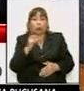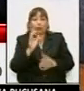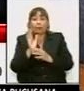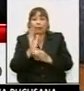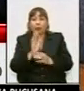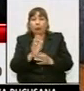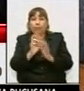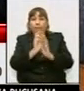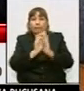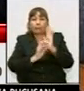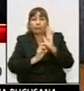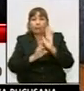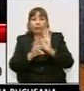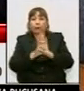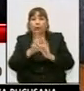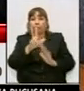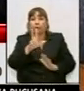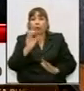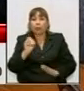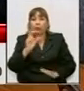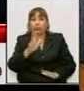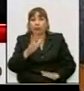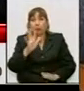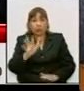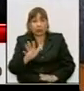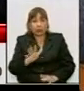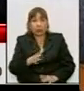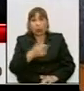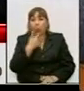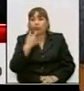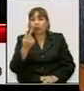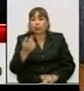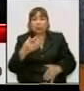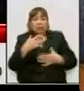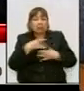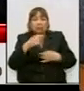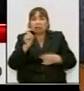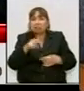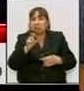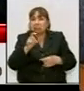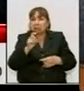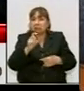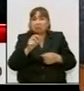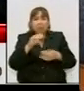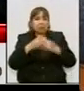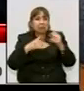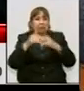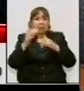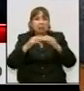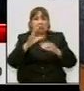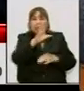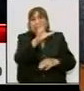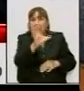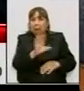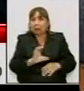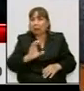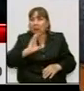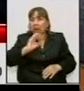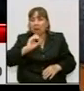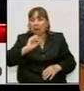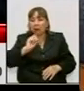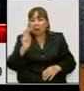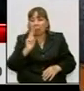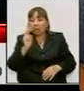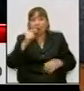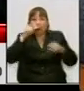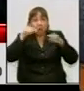el proyecto de ley 3035 que declara de interés y necesidad pública la construcción de la vía Costa Verde tramo Callao.